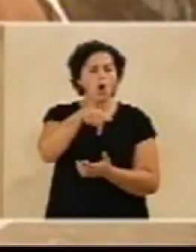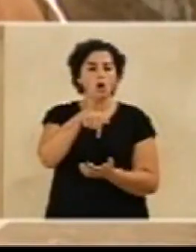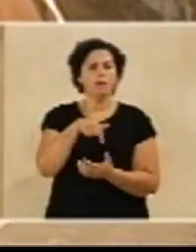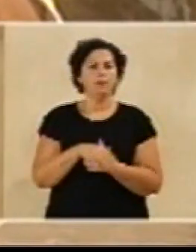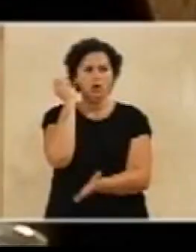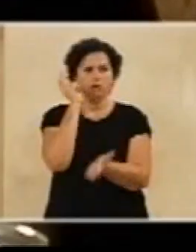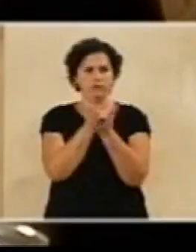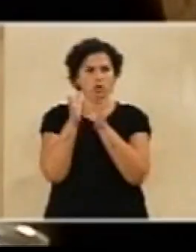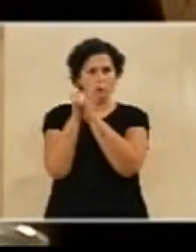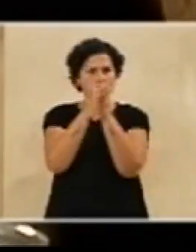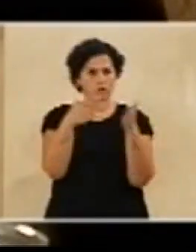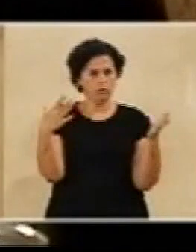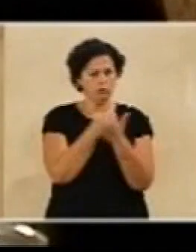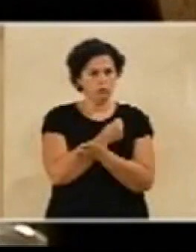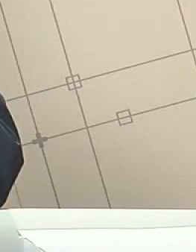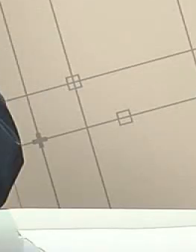2022-2025.